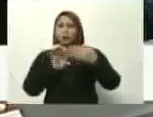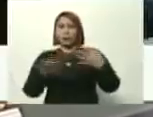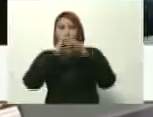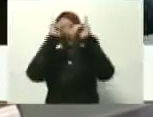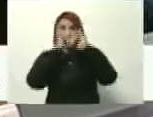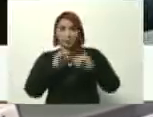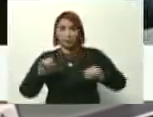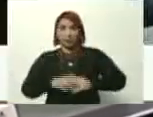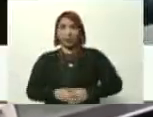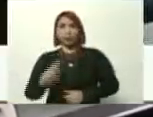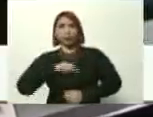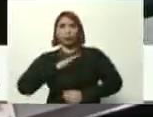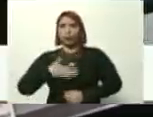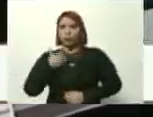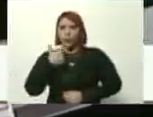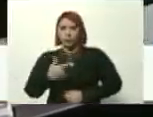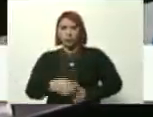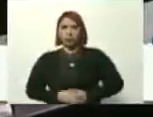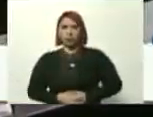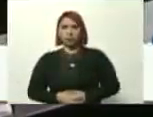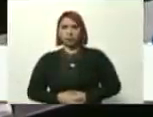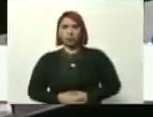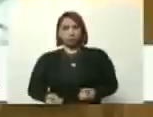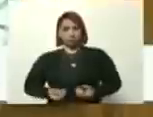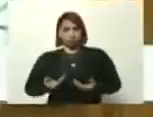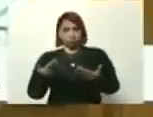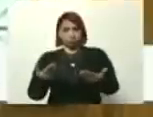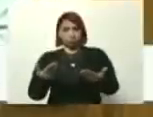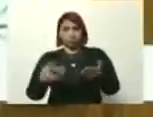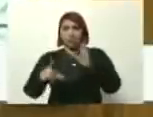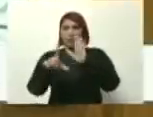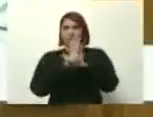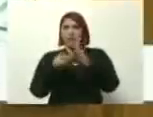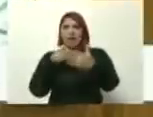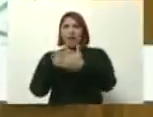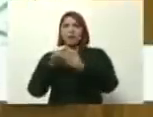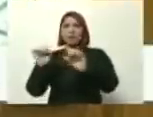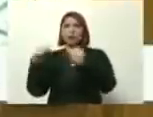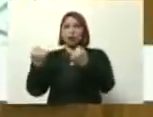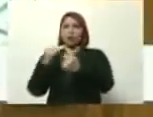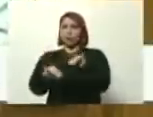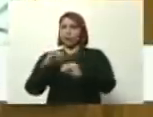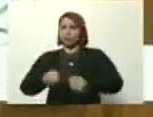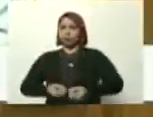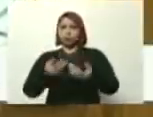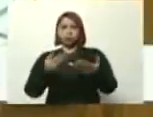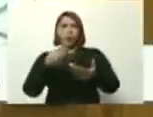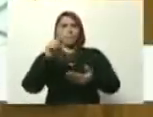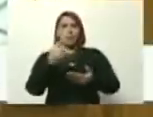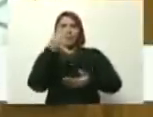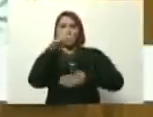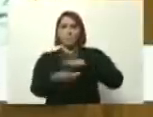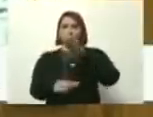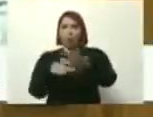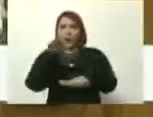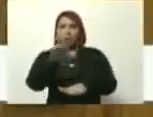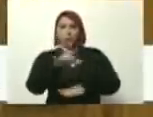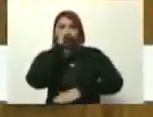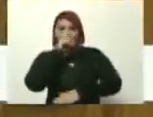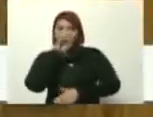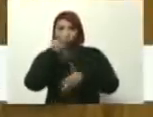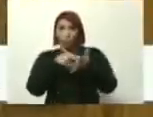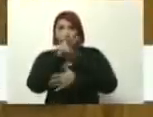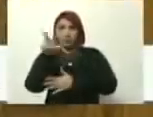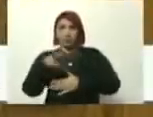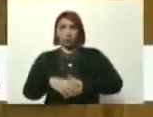Felizmente, podemos hoy decir, rendir acá, que la ley antibloqueo ha dado ya sus primeros pasos y el año